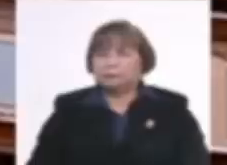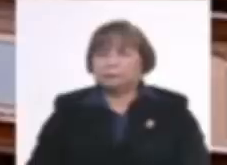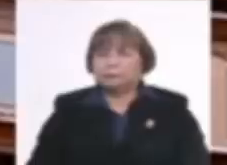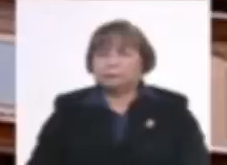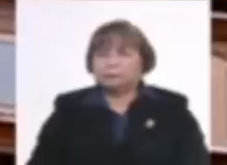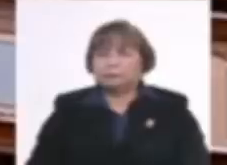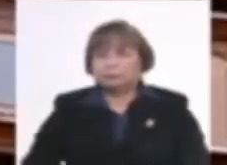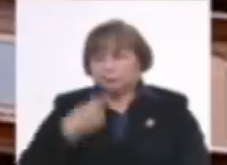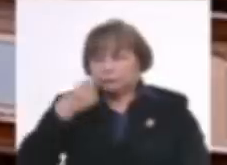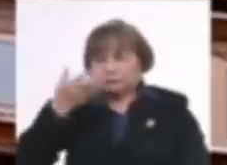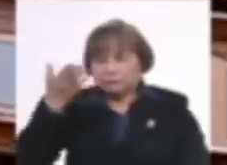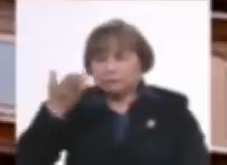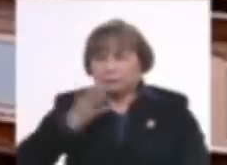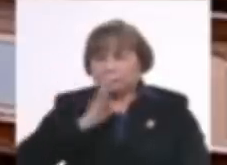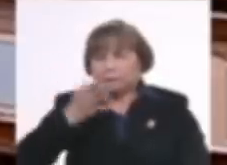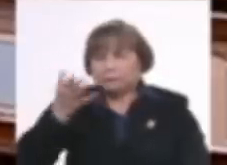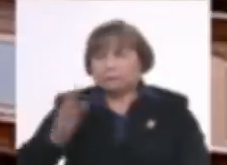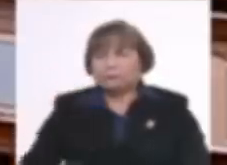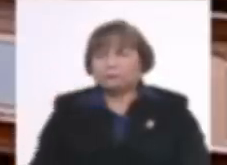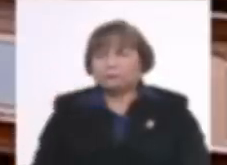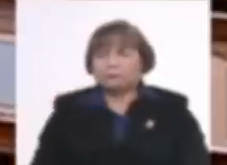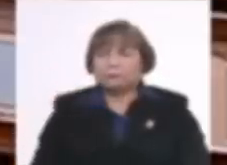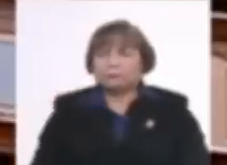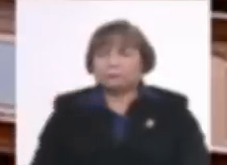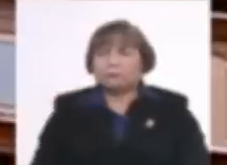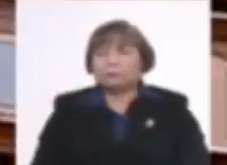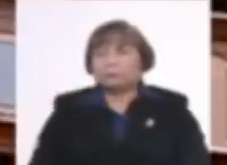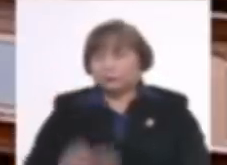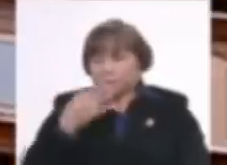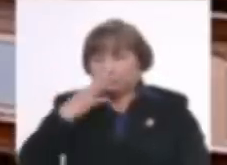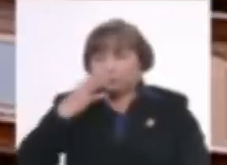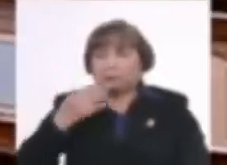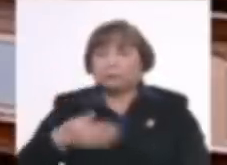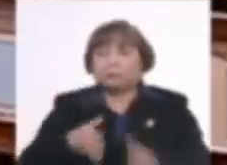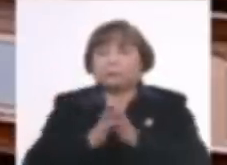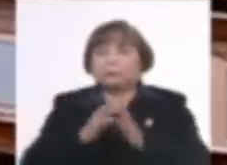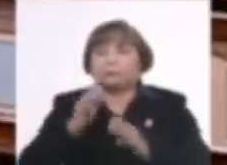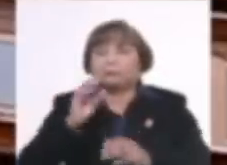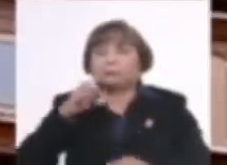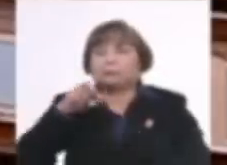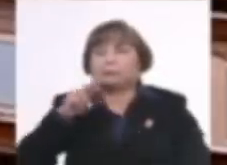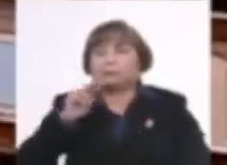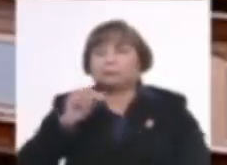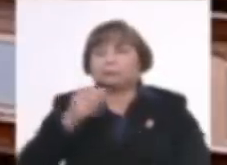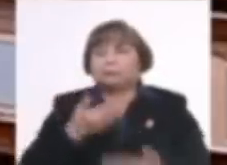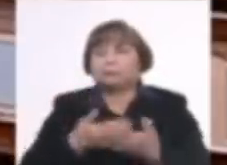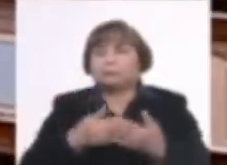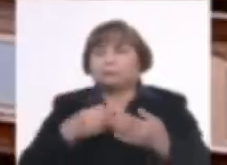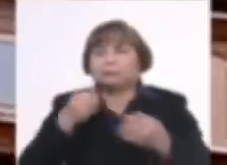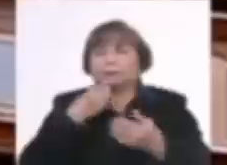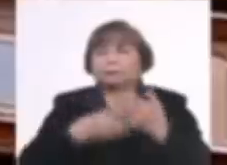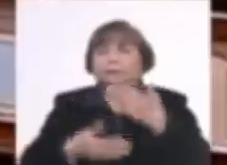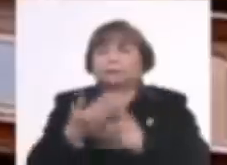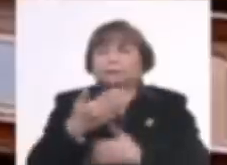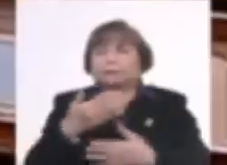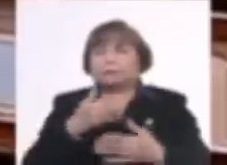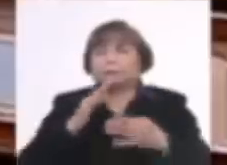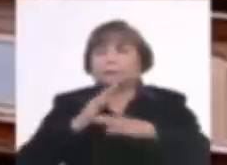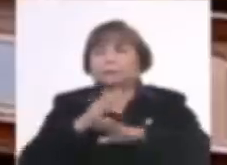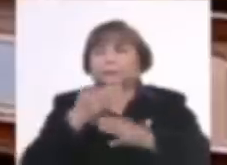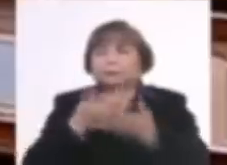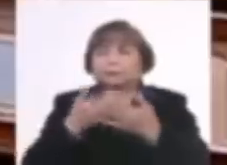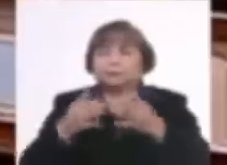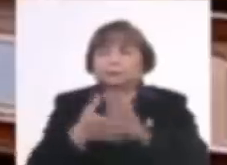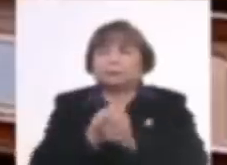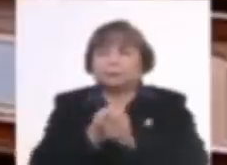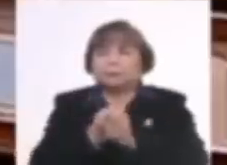Díganos, sí, ¿tiene usted usa la palabra? Sí, presidente. Sí, estoy solicitando cuestión previa. Presidente, buenos días. Por su intermedio a